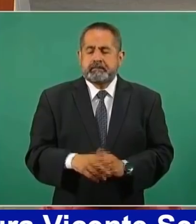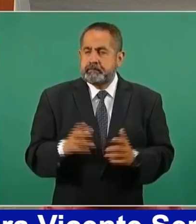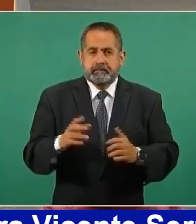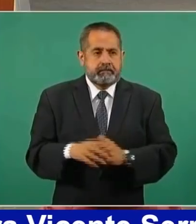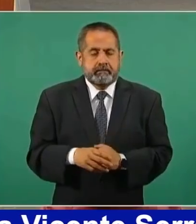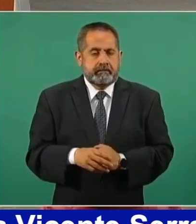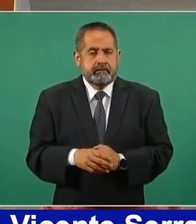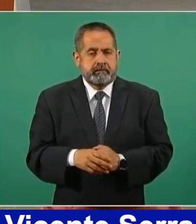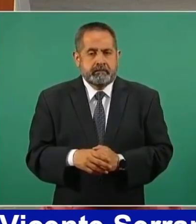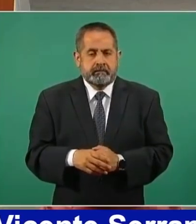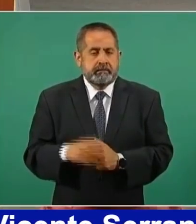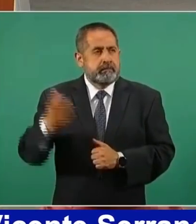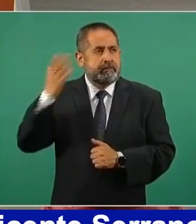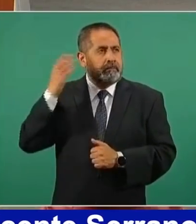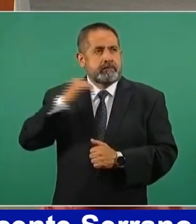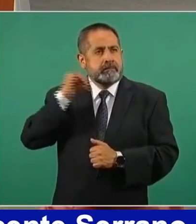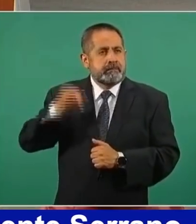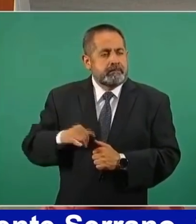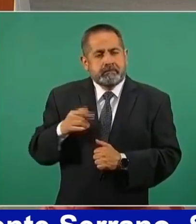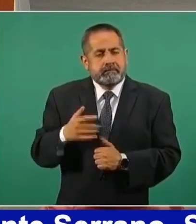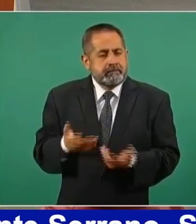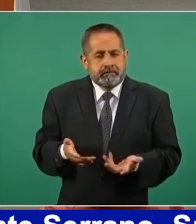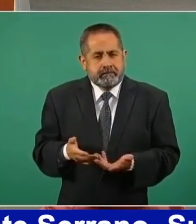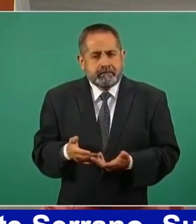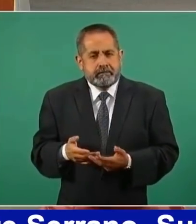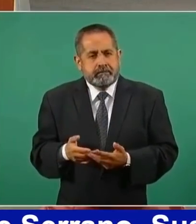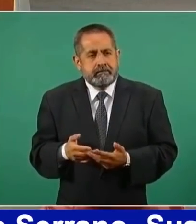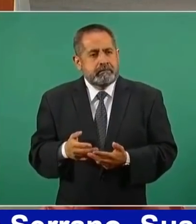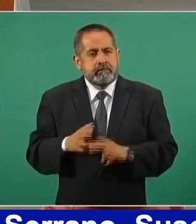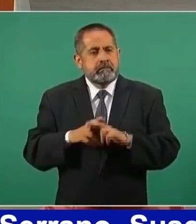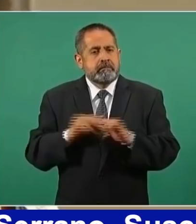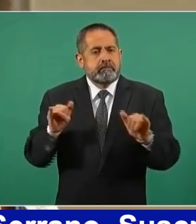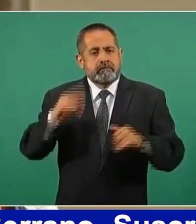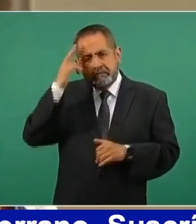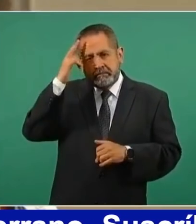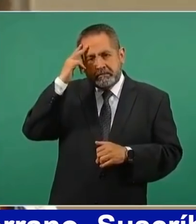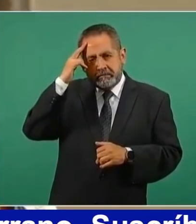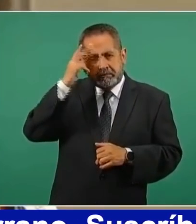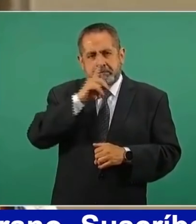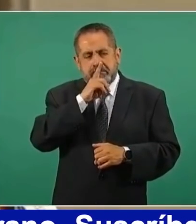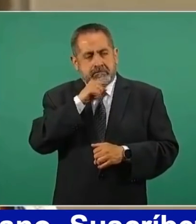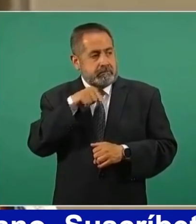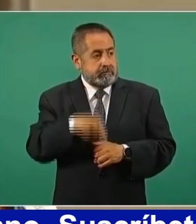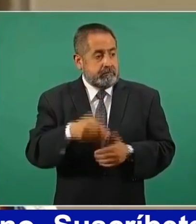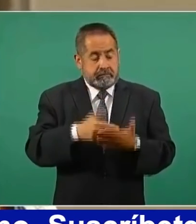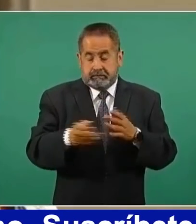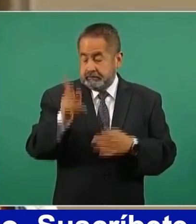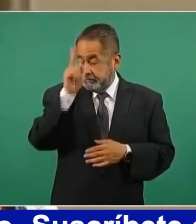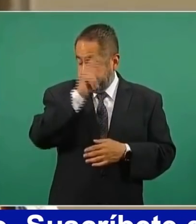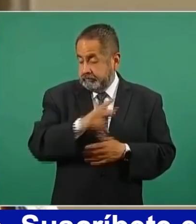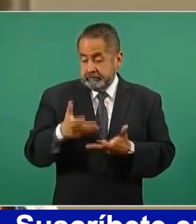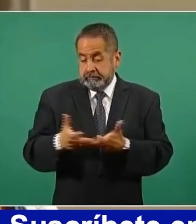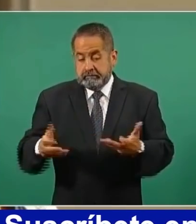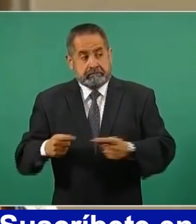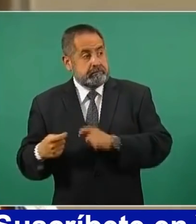Algo nunca visto, ni Porfirio Díaz había enajenado tanto suelo